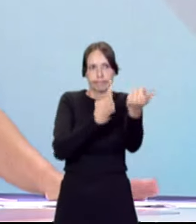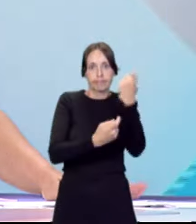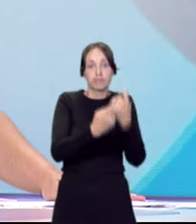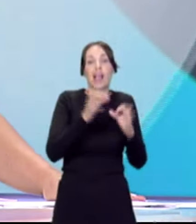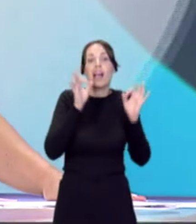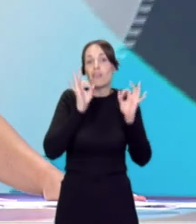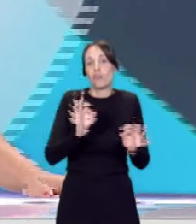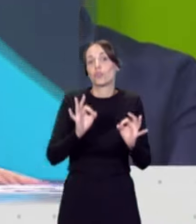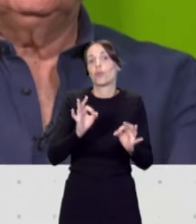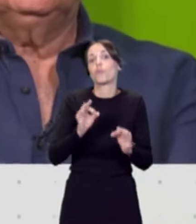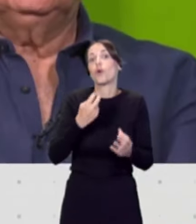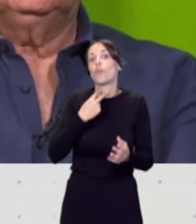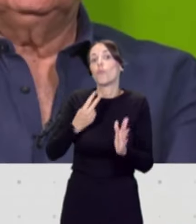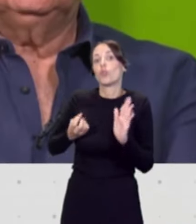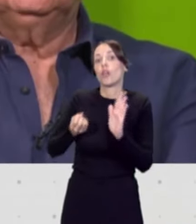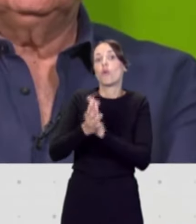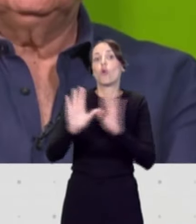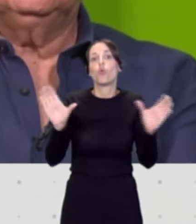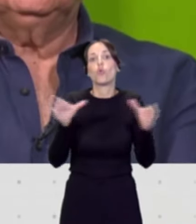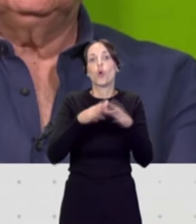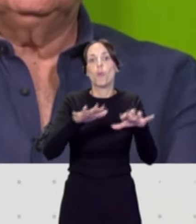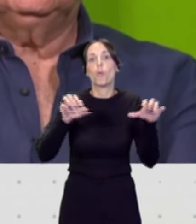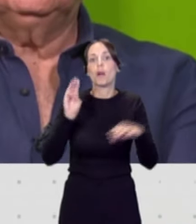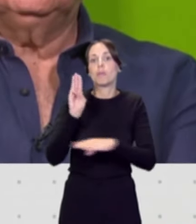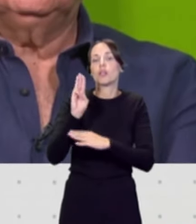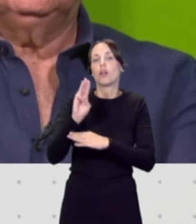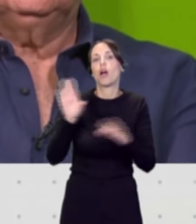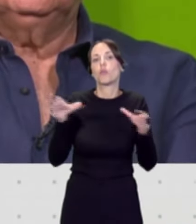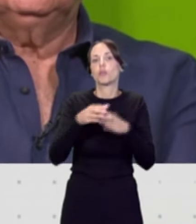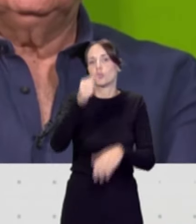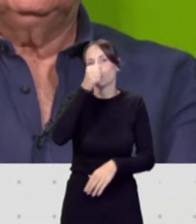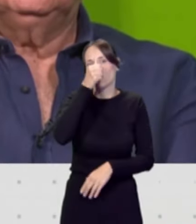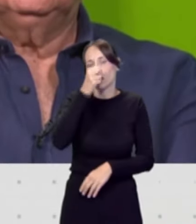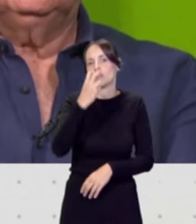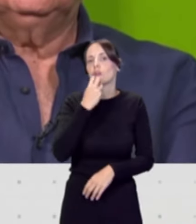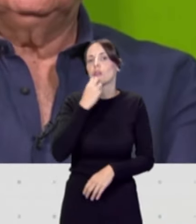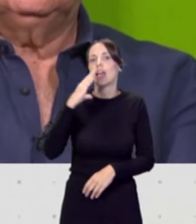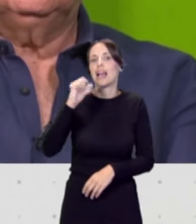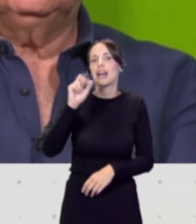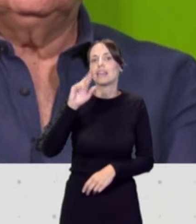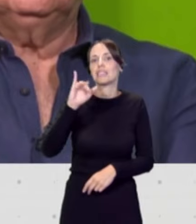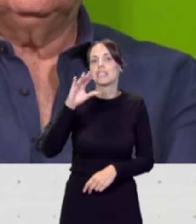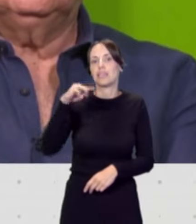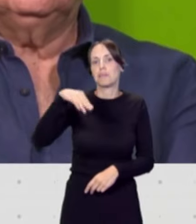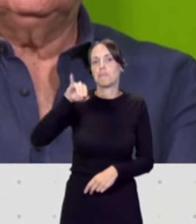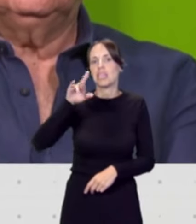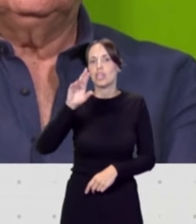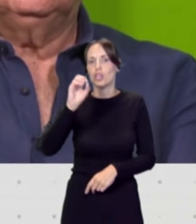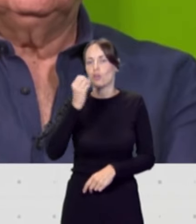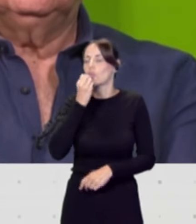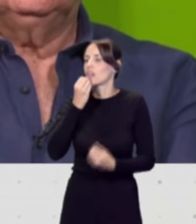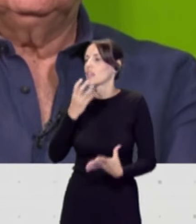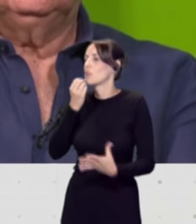Casimiro Curbelo, que es portavoz del Grupo Parlamentario de la Agrupación Socialista Gomera. ¿Qué tal? Buenos días, señor Curbelo.